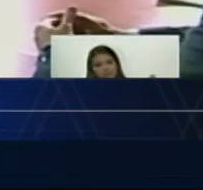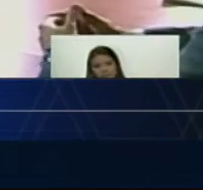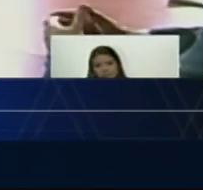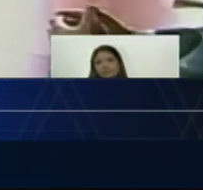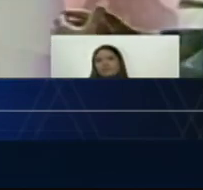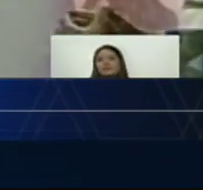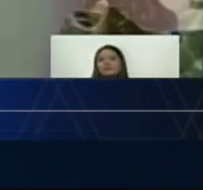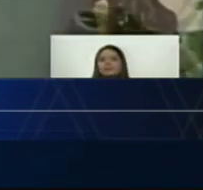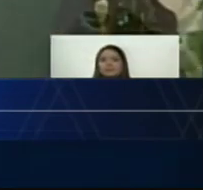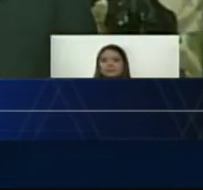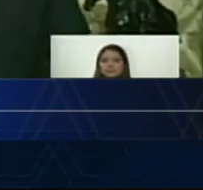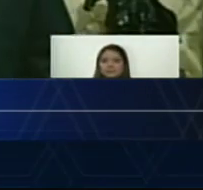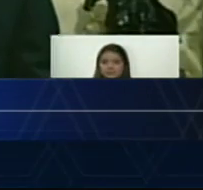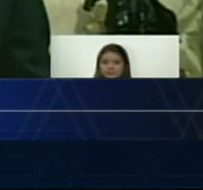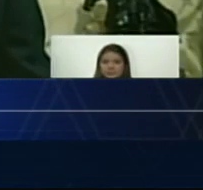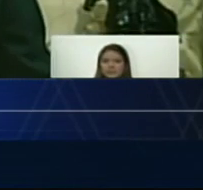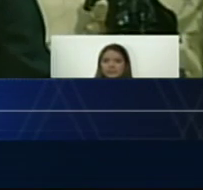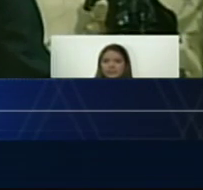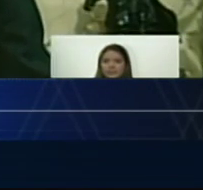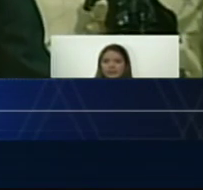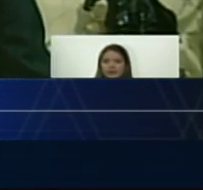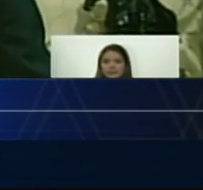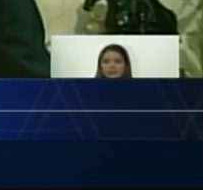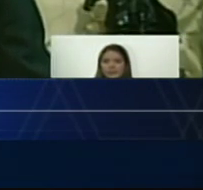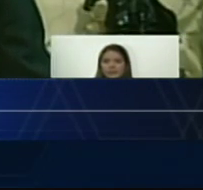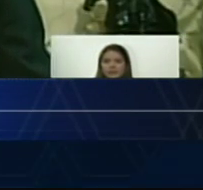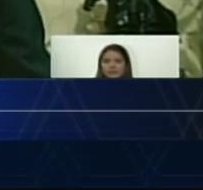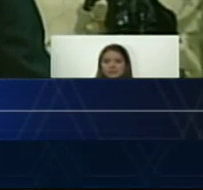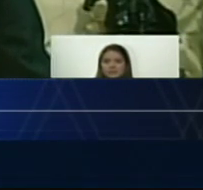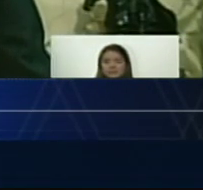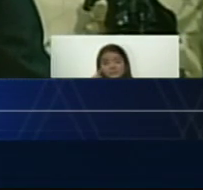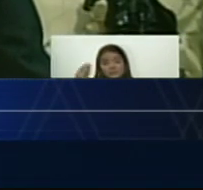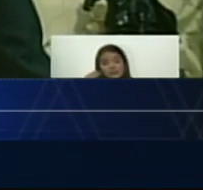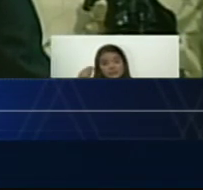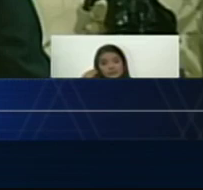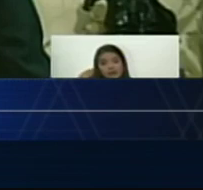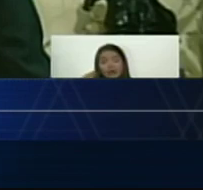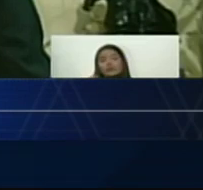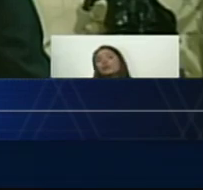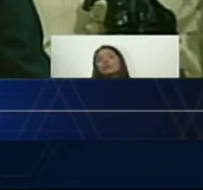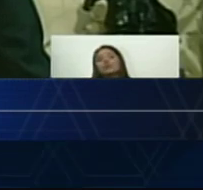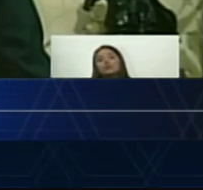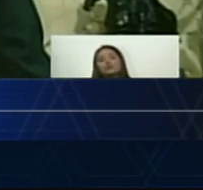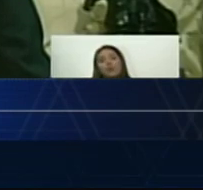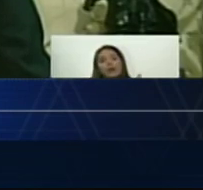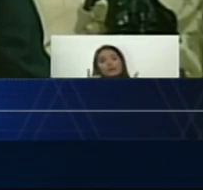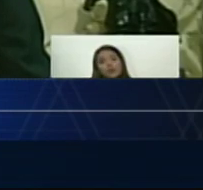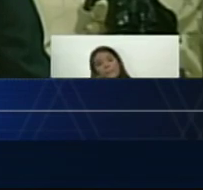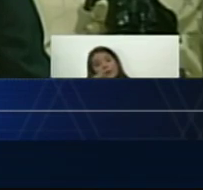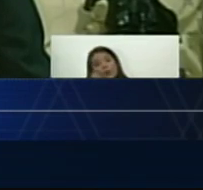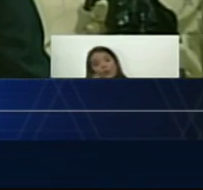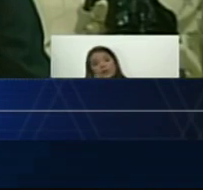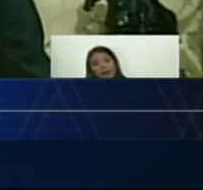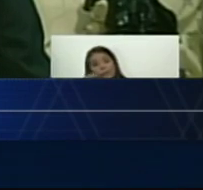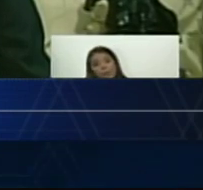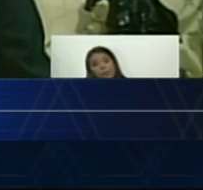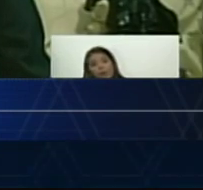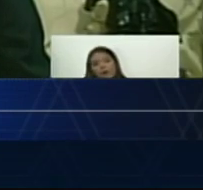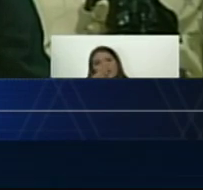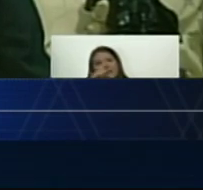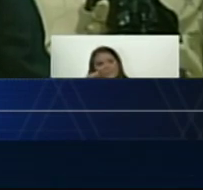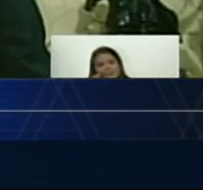la extensión de sus efectos, considerando que las medidas a ser tomadas para proteger al pueblo en función de las